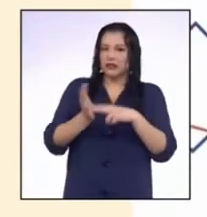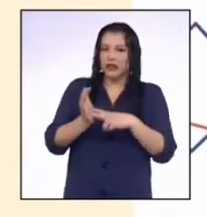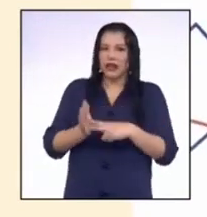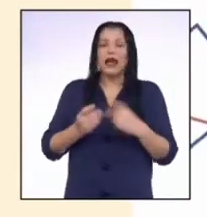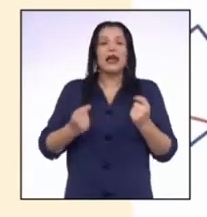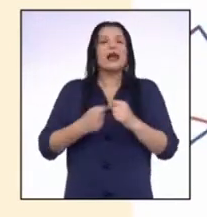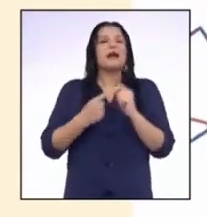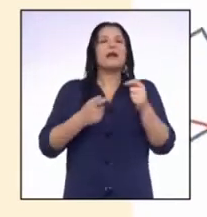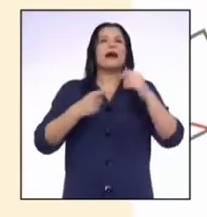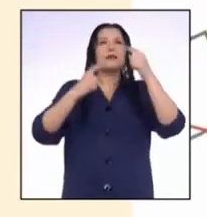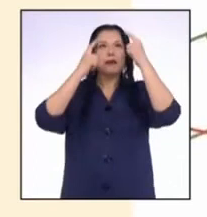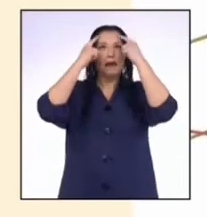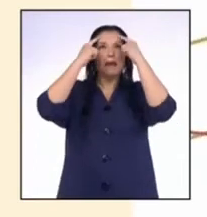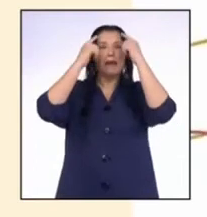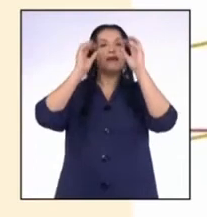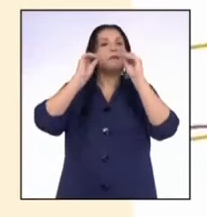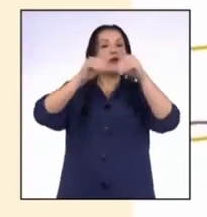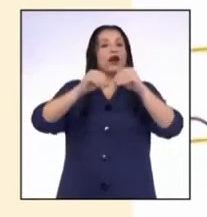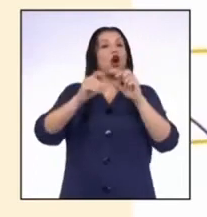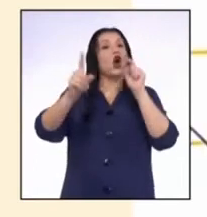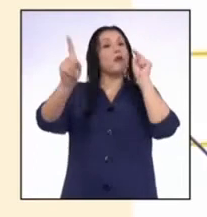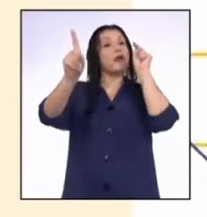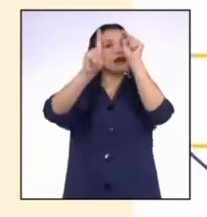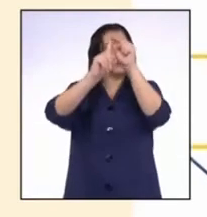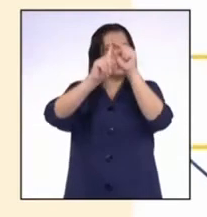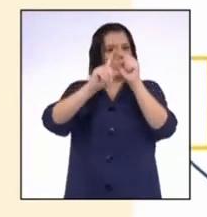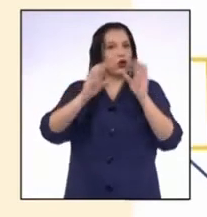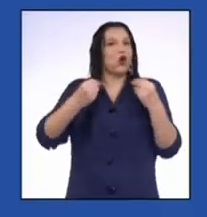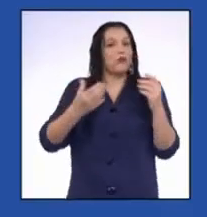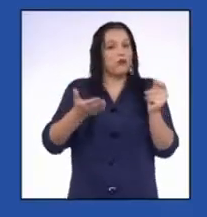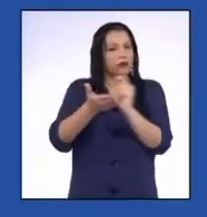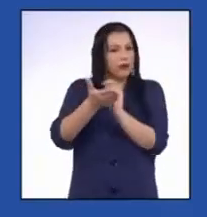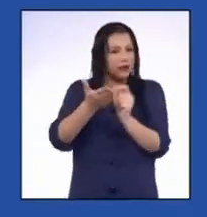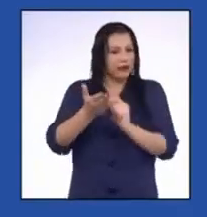se marcan objetivos.